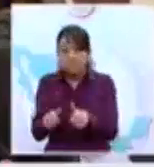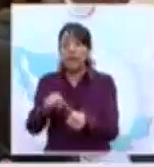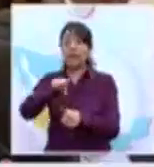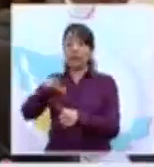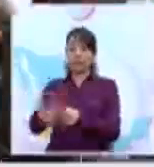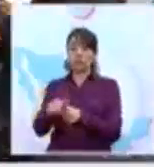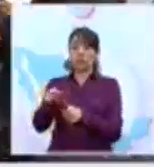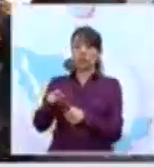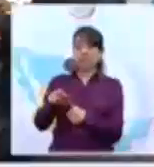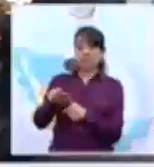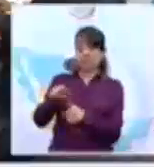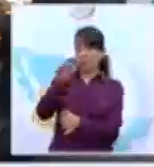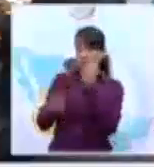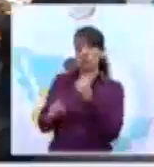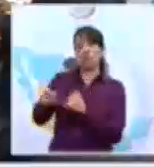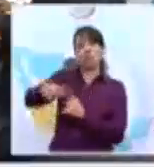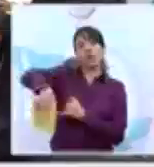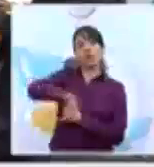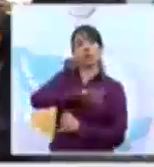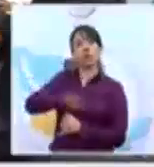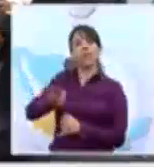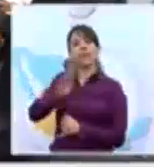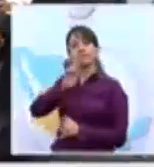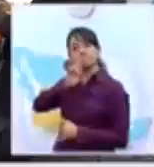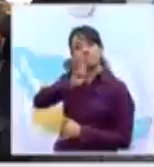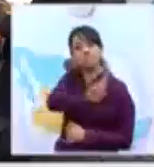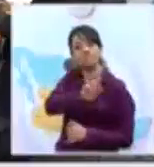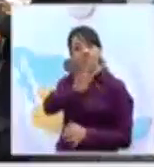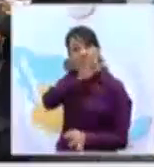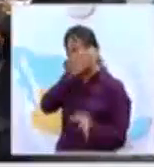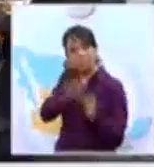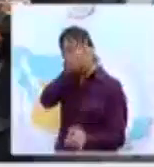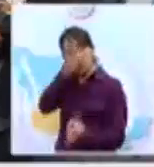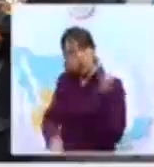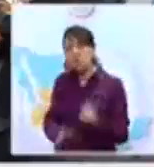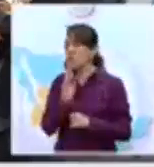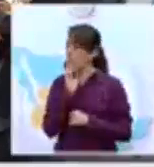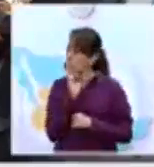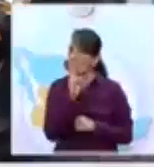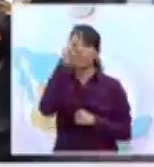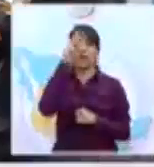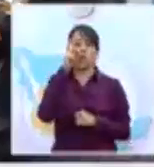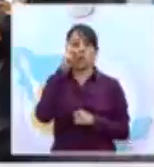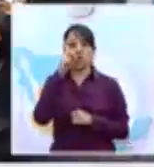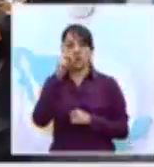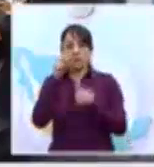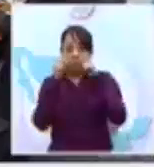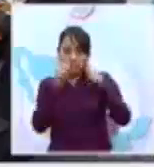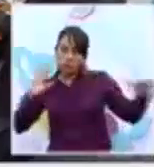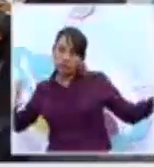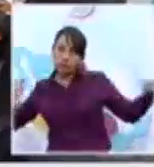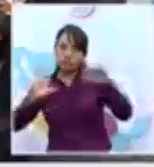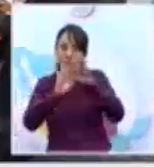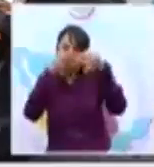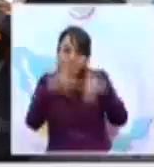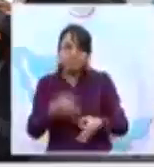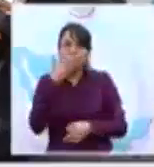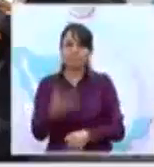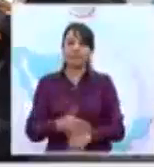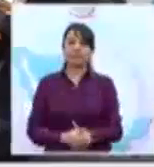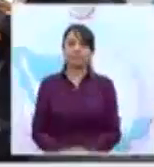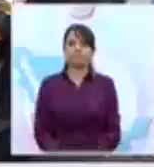más verídico posible? Gracias. Gracias, senadora Lorena Cuellar Cisneros. Está la pregunta sobre la mesa. Si alguien